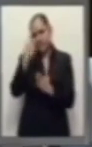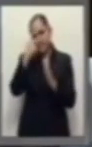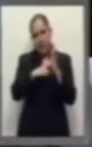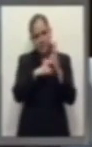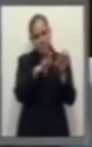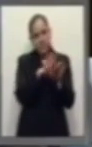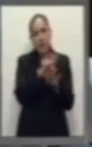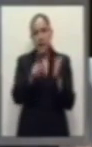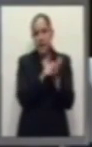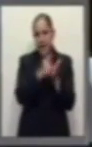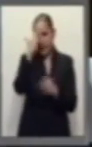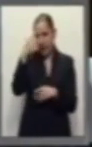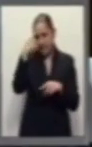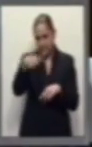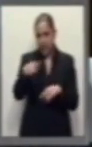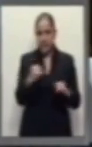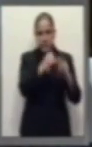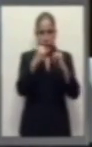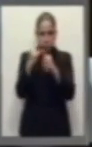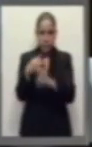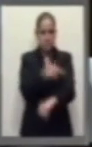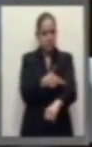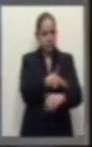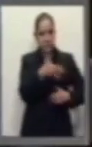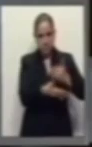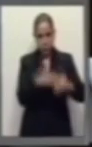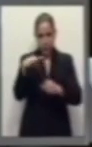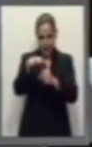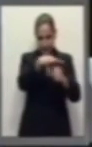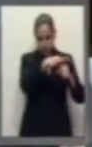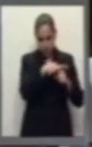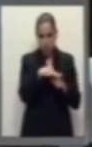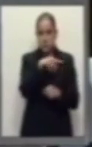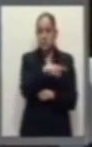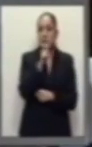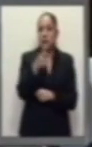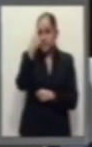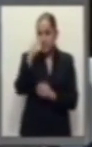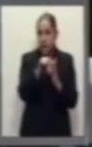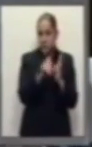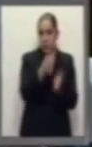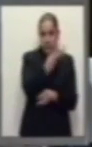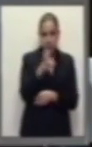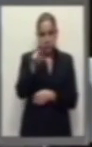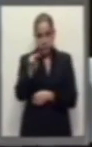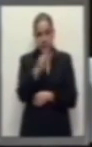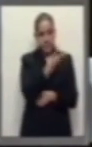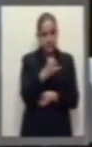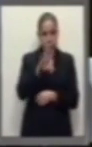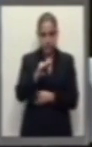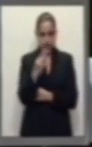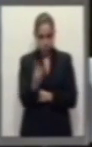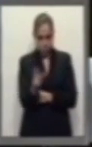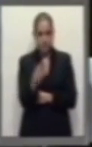instituciones y procedimientos electorales que pretende reformar los artículos 383 94